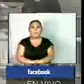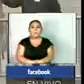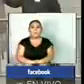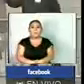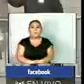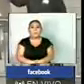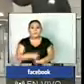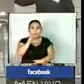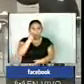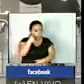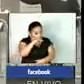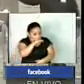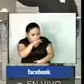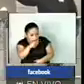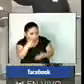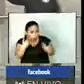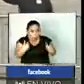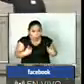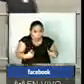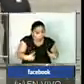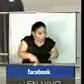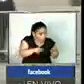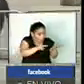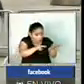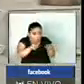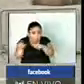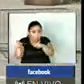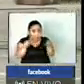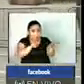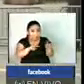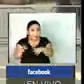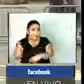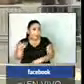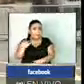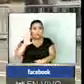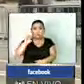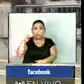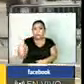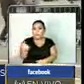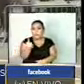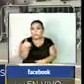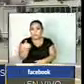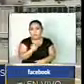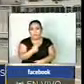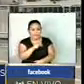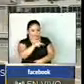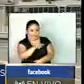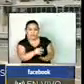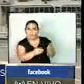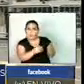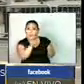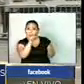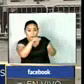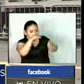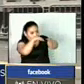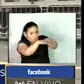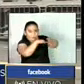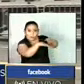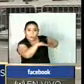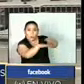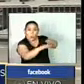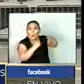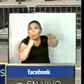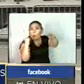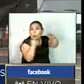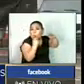uno tras otro fueron removidos este jueves los cuerpos de por lo menos 50 personas que estaban siendo almacenados con el uso